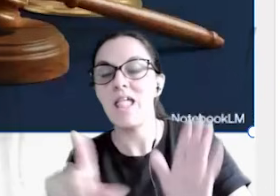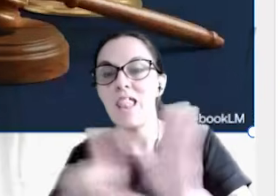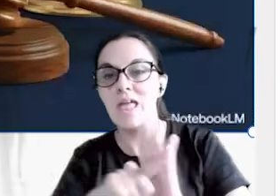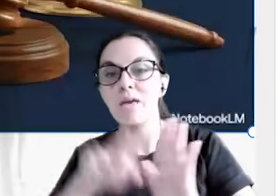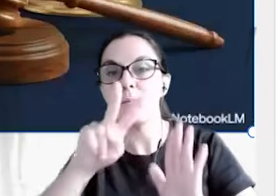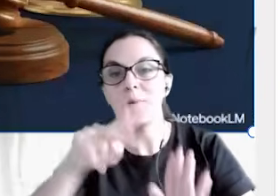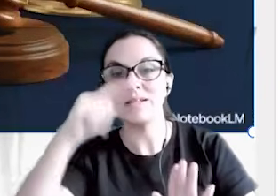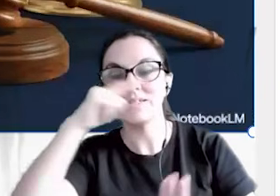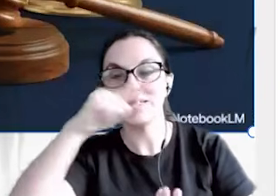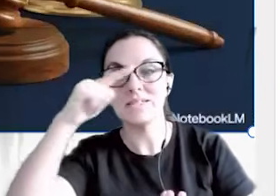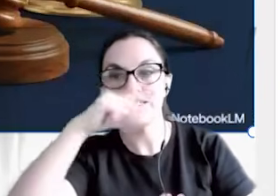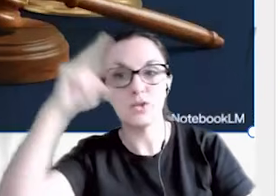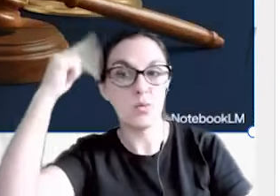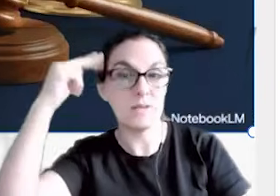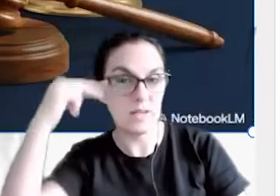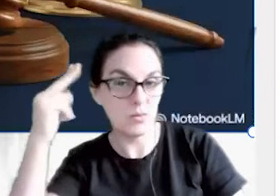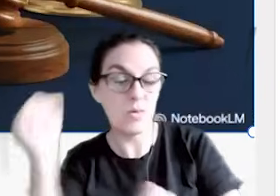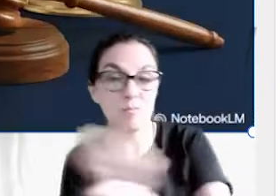27799.